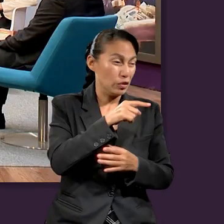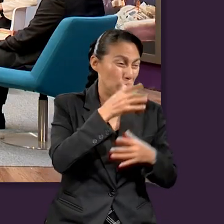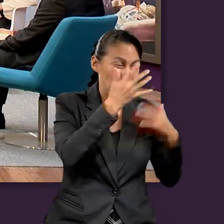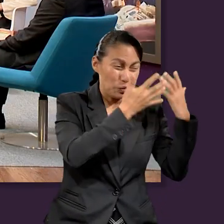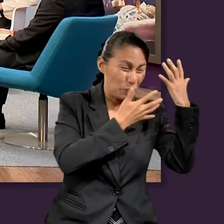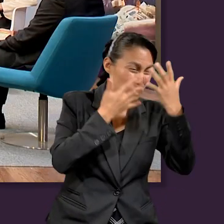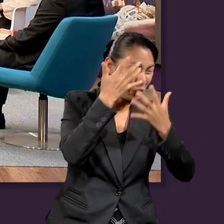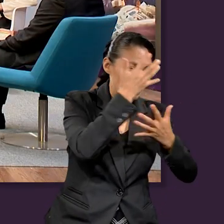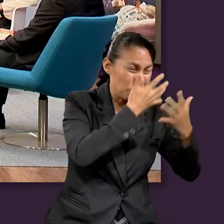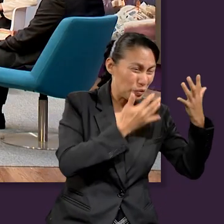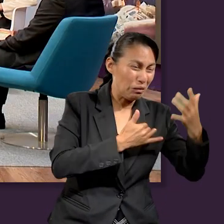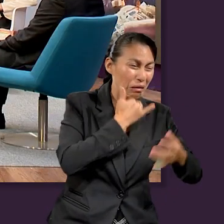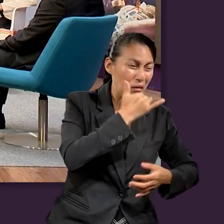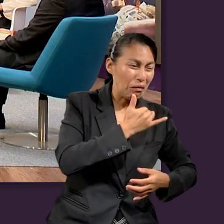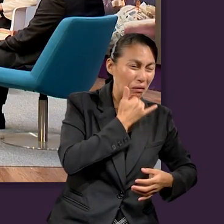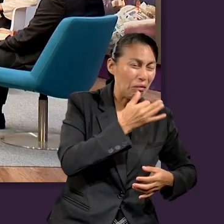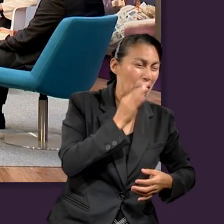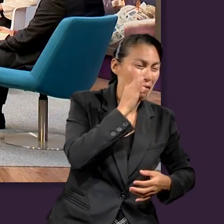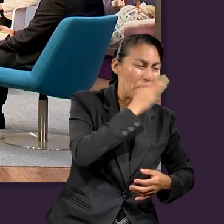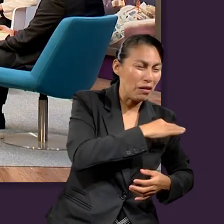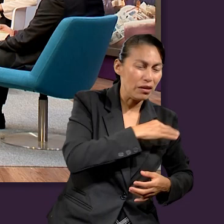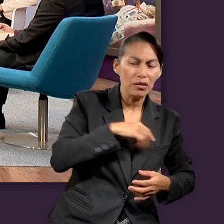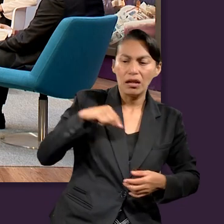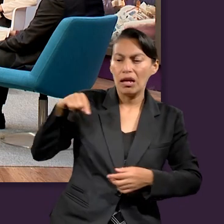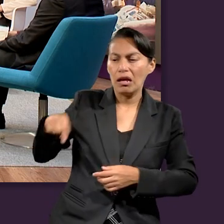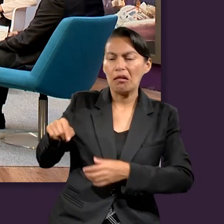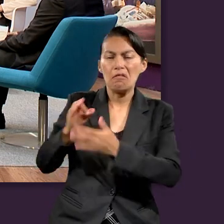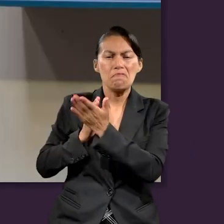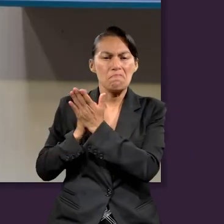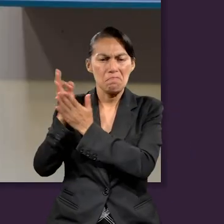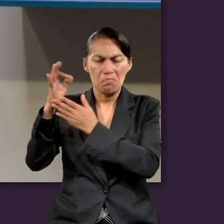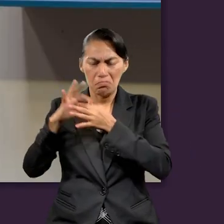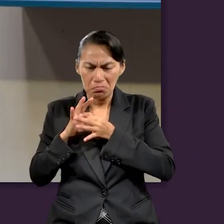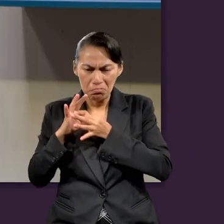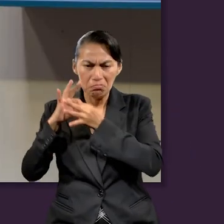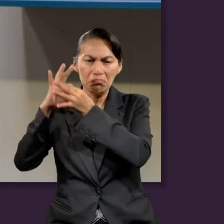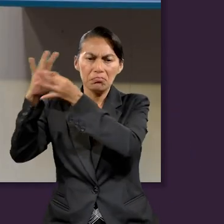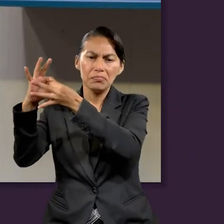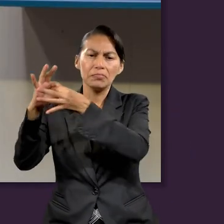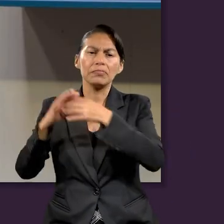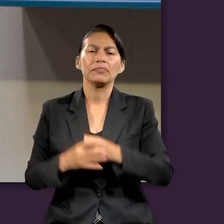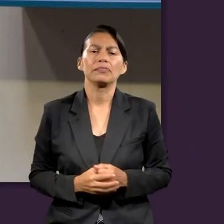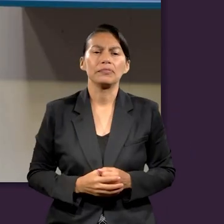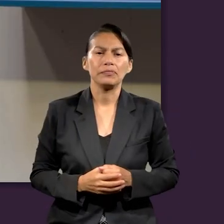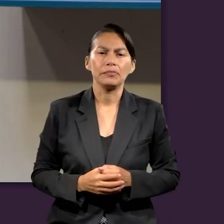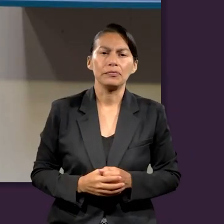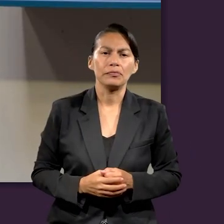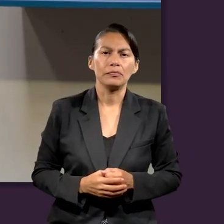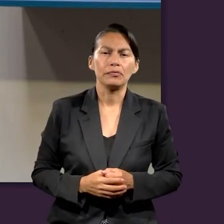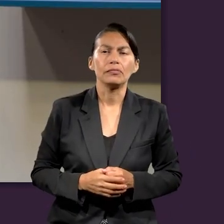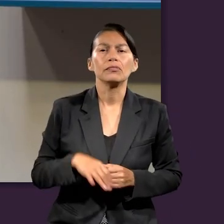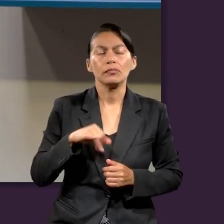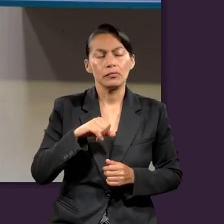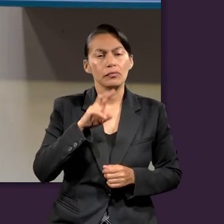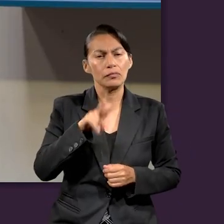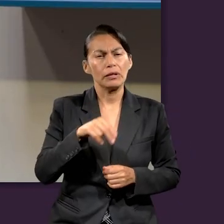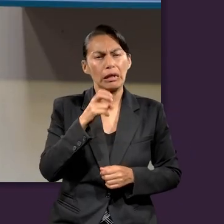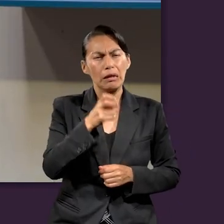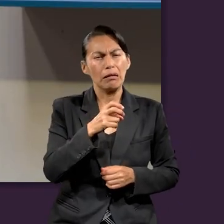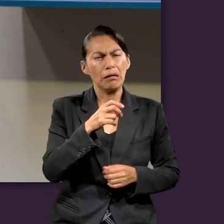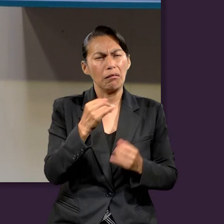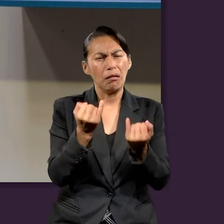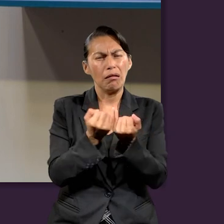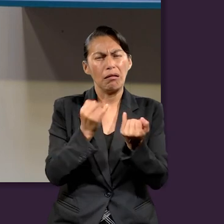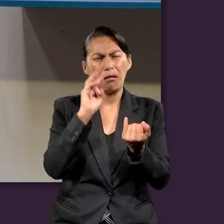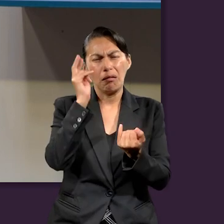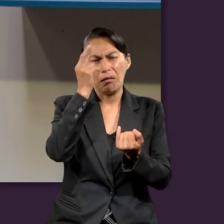el libro de Apocalipsis, al hablar acerca de las falsas doctrinas, nos remonta también a lo que